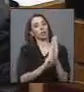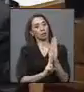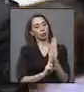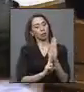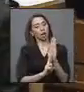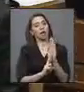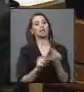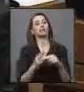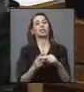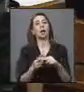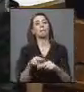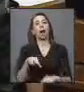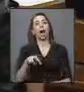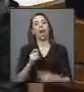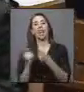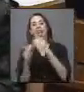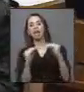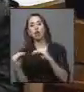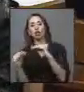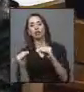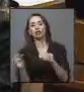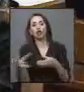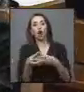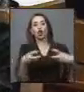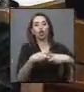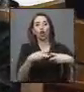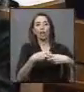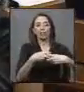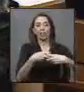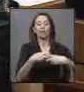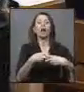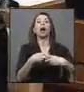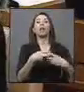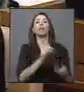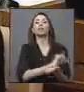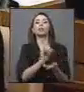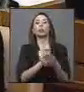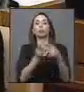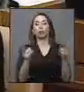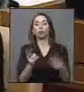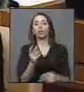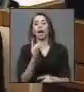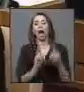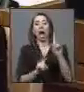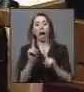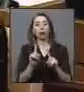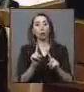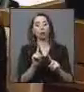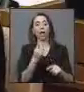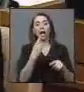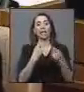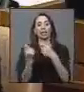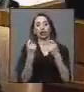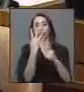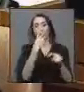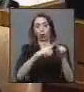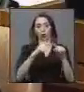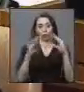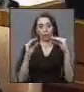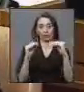todas la negociación colectiva del sector público. Mire usted, hay sectores del sector público que negocian 4 veces. Negocian